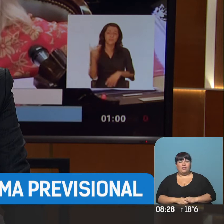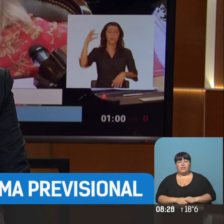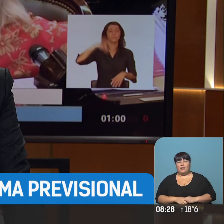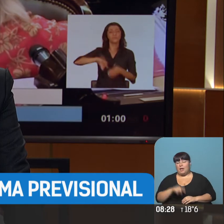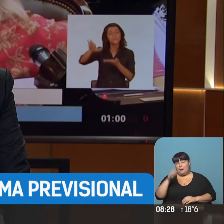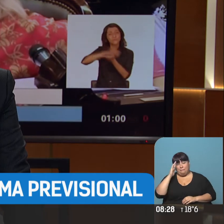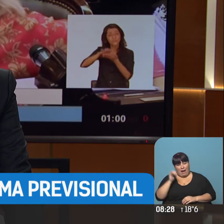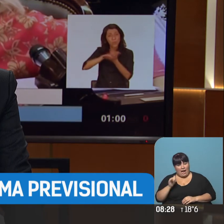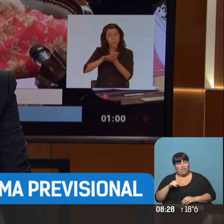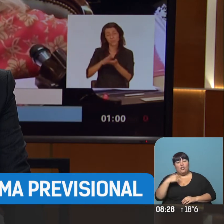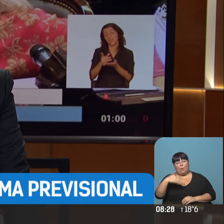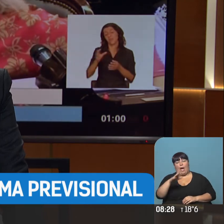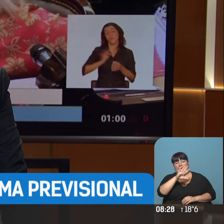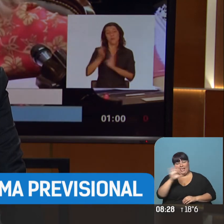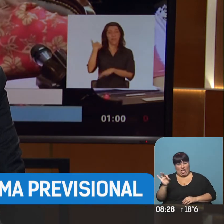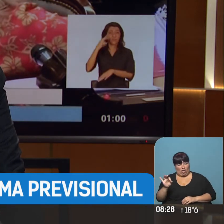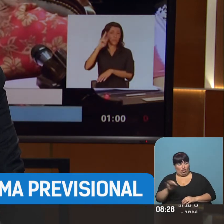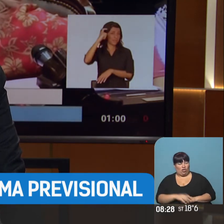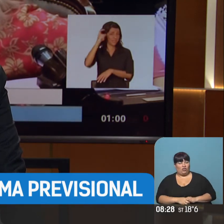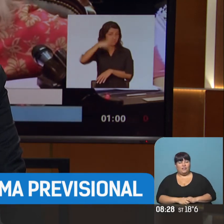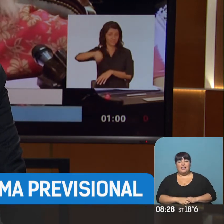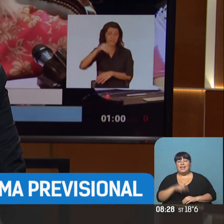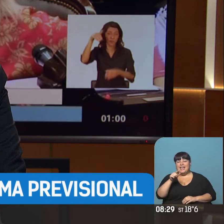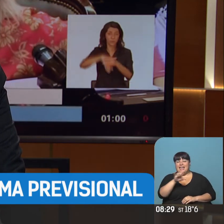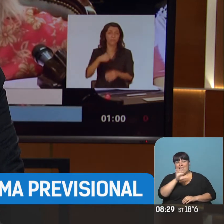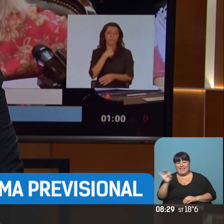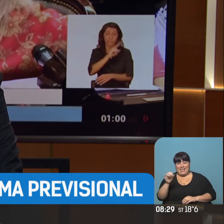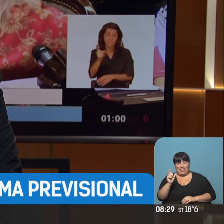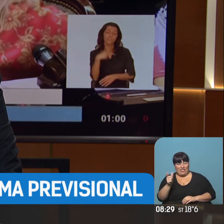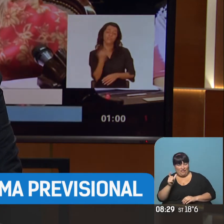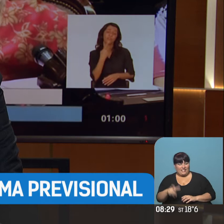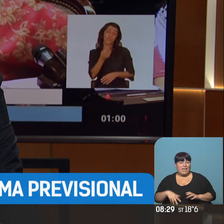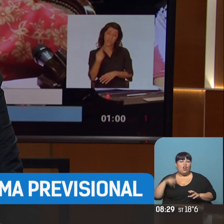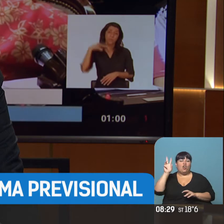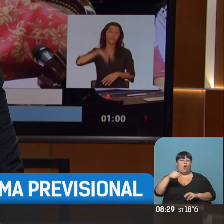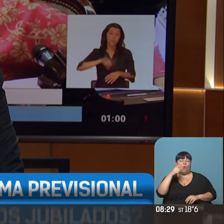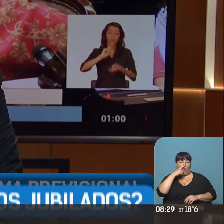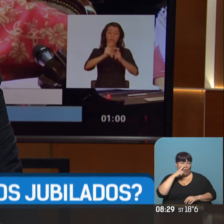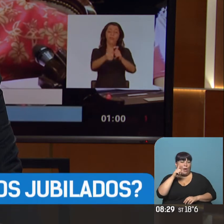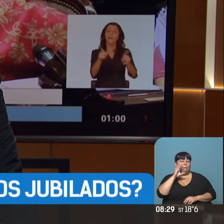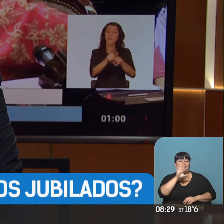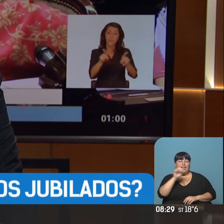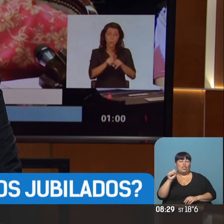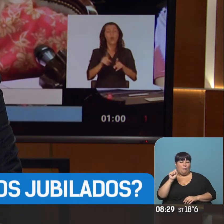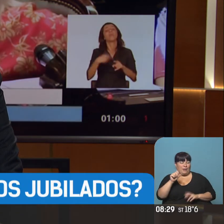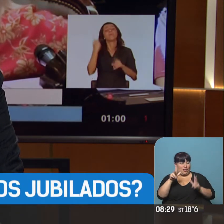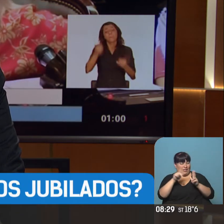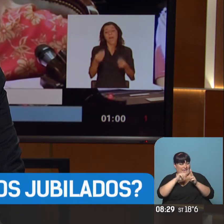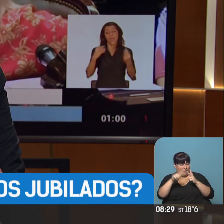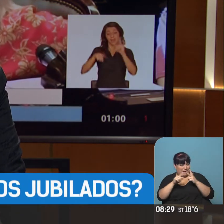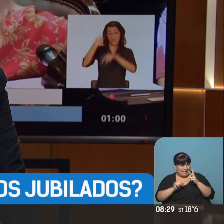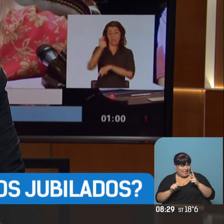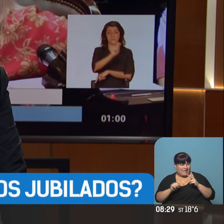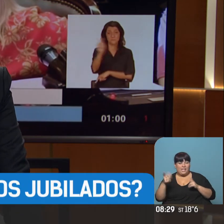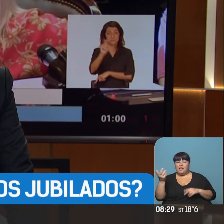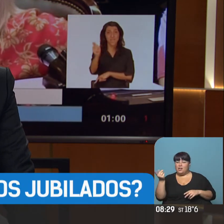en marzo, van a subir 500, y esos 500 de diferencia los van a cobrar recién en junio. Los 1.500 pesos de esos 3 meses